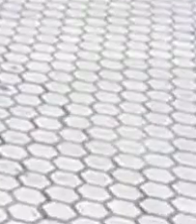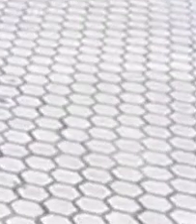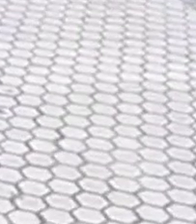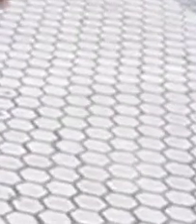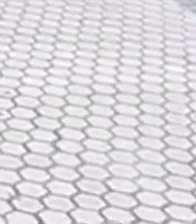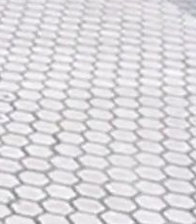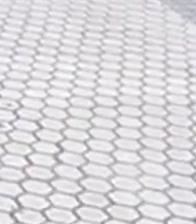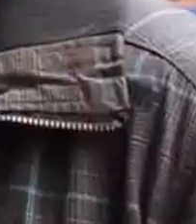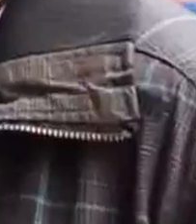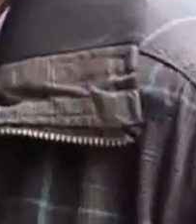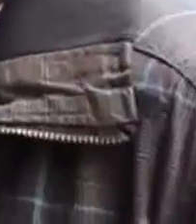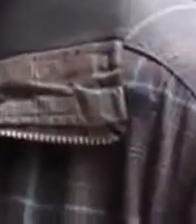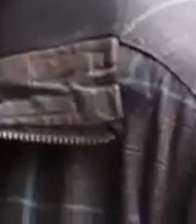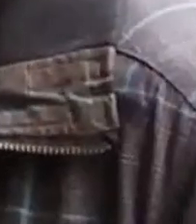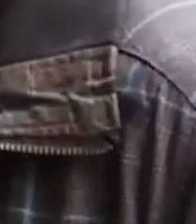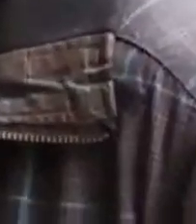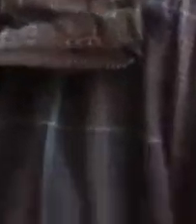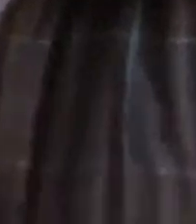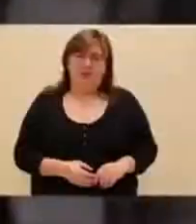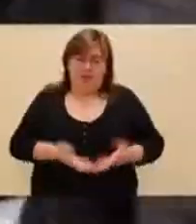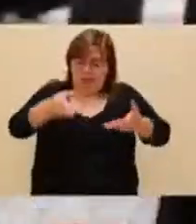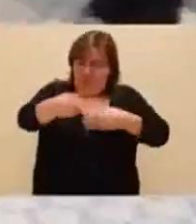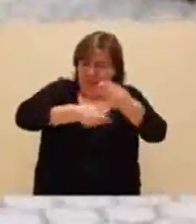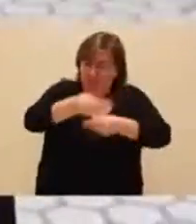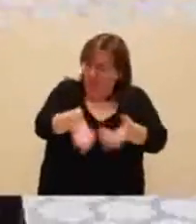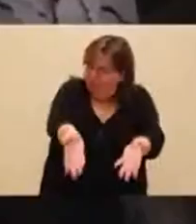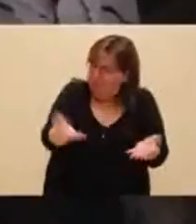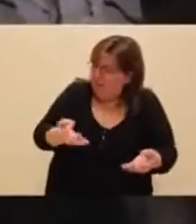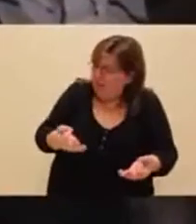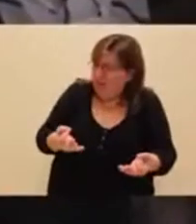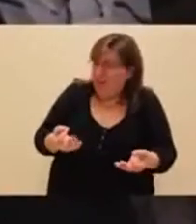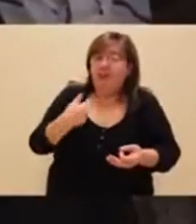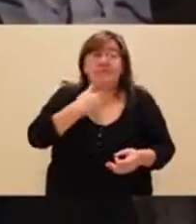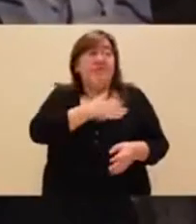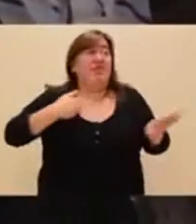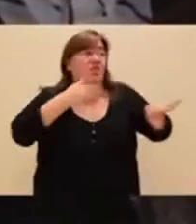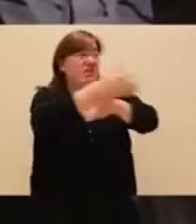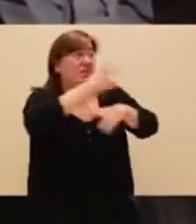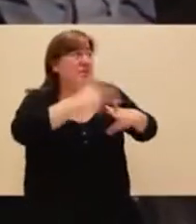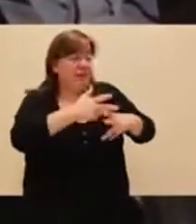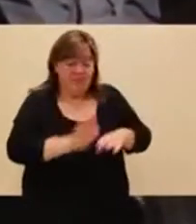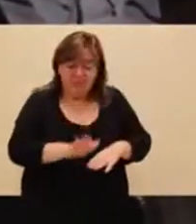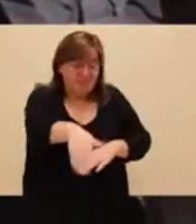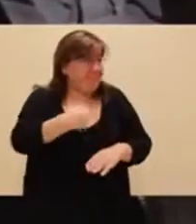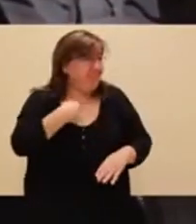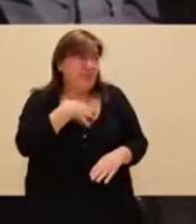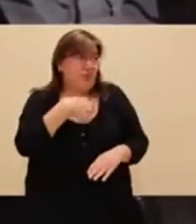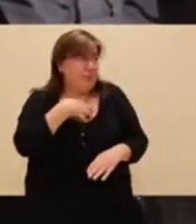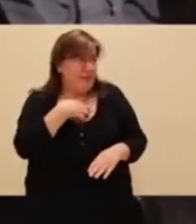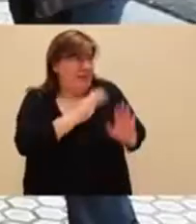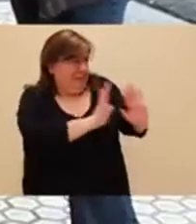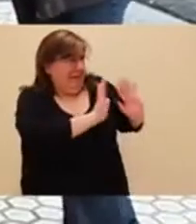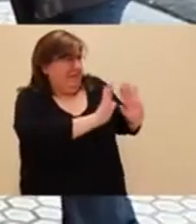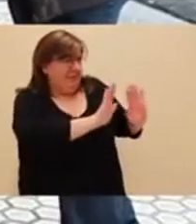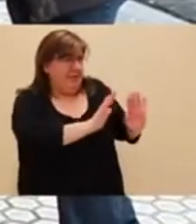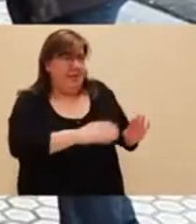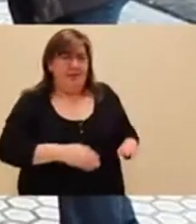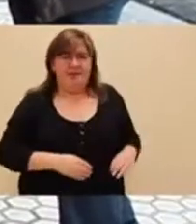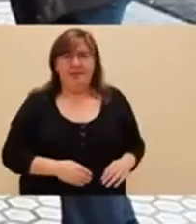Un joven despistado choca con otro en silla de ruedas. Vaya, ¿qué haces aquí? Es que quiero entrar en este barco y con este escalón no puedo.